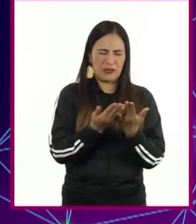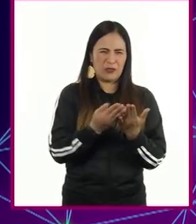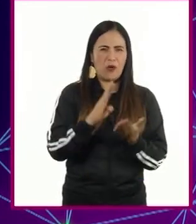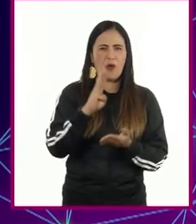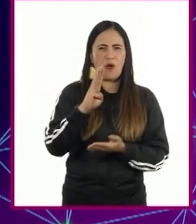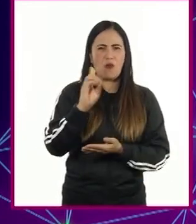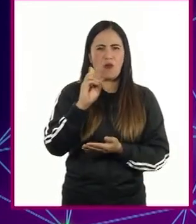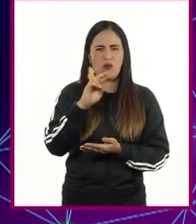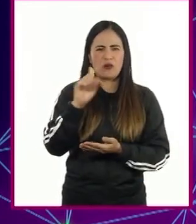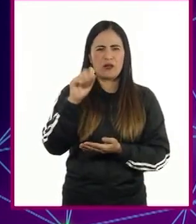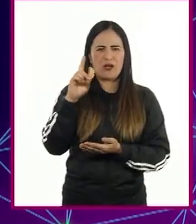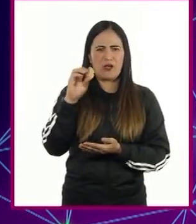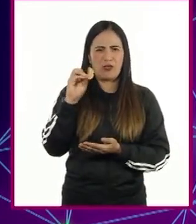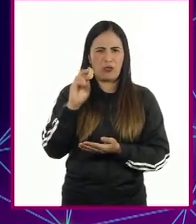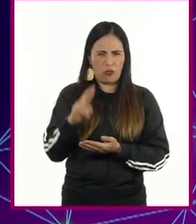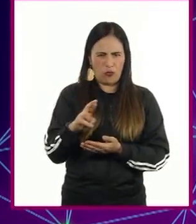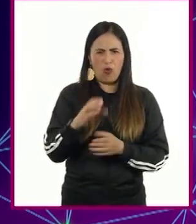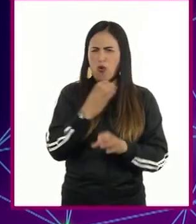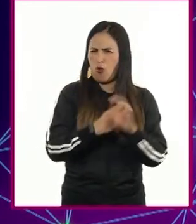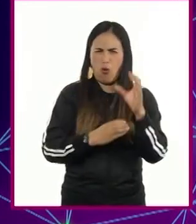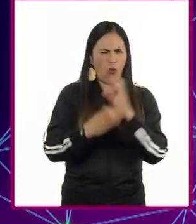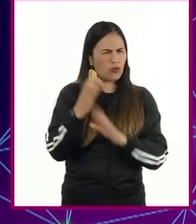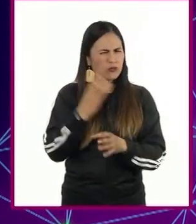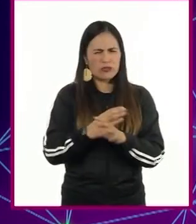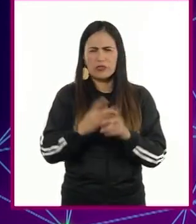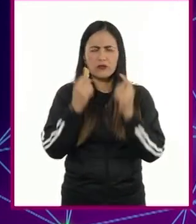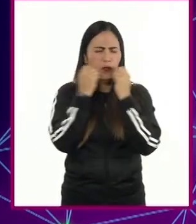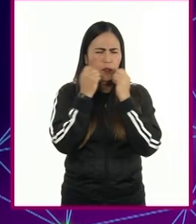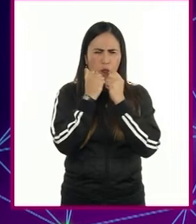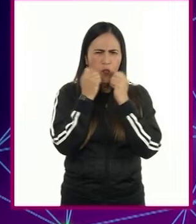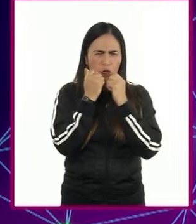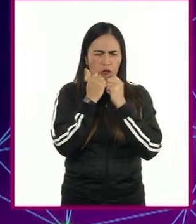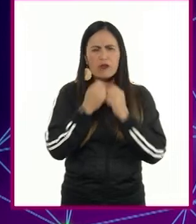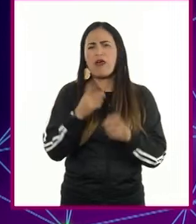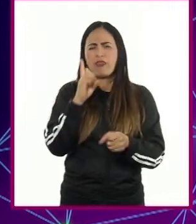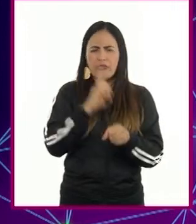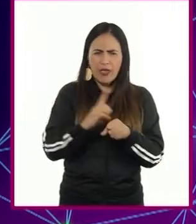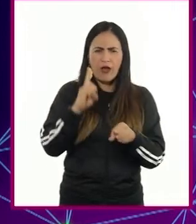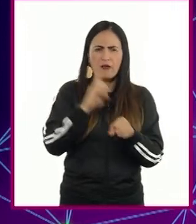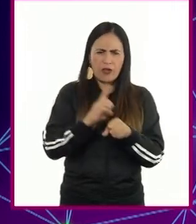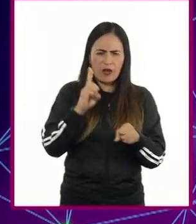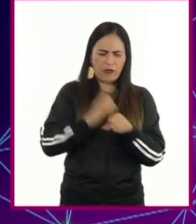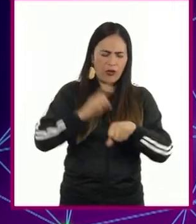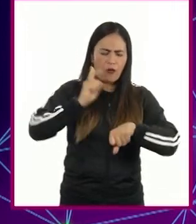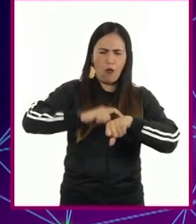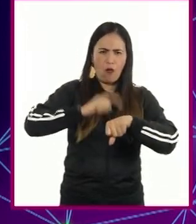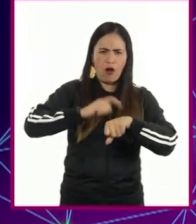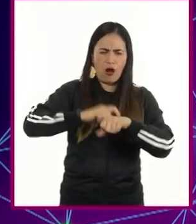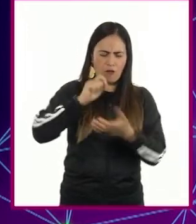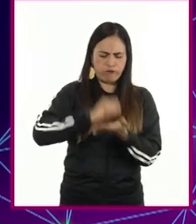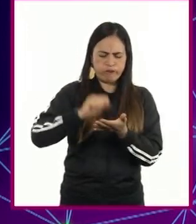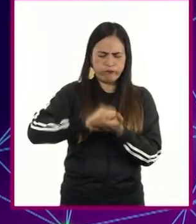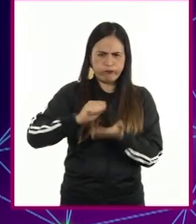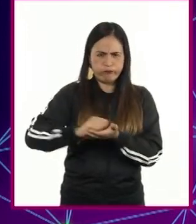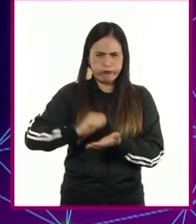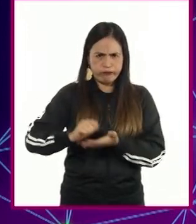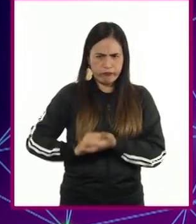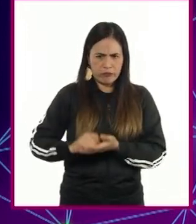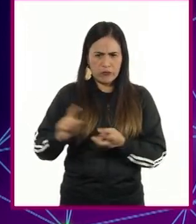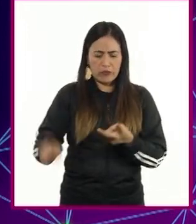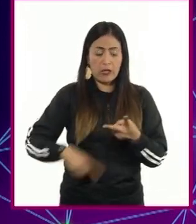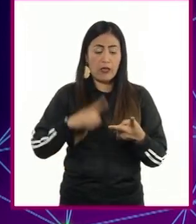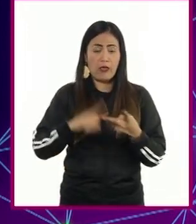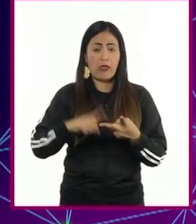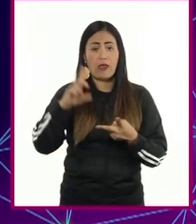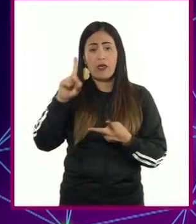bienes, pequeños o grandes, que lleguen a manos día por día y hora por hora. El diario, en